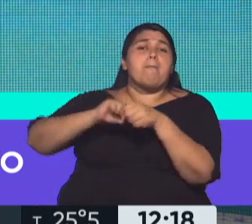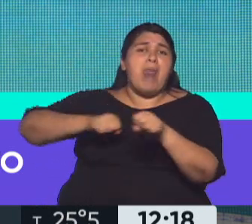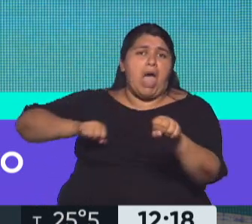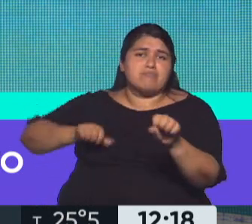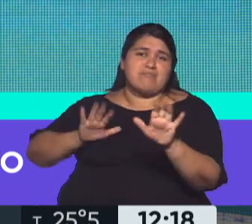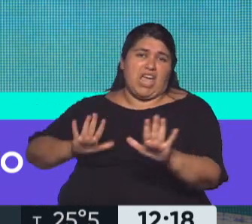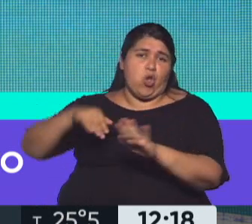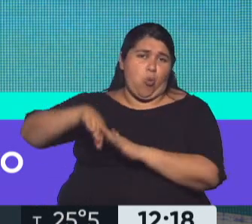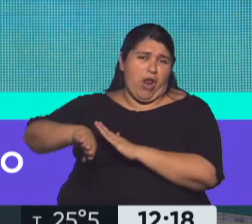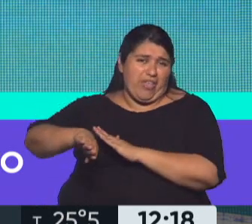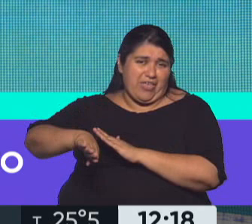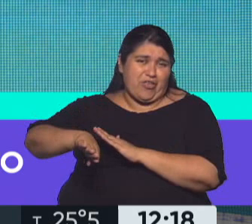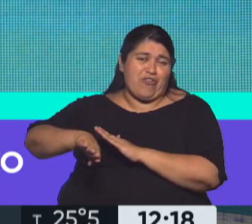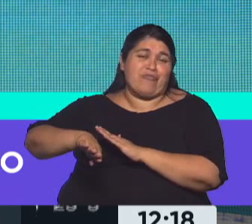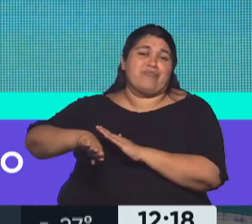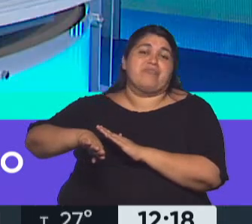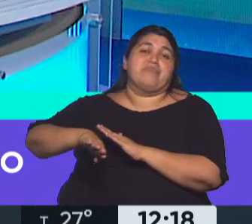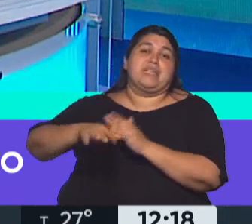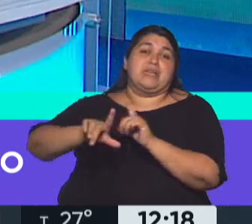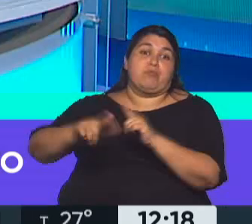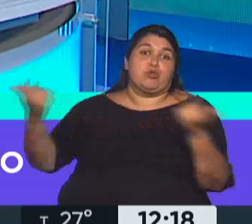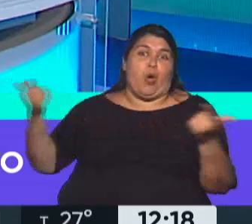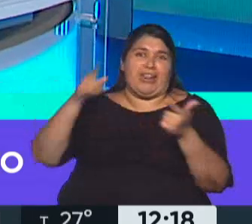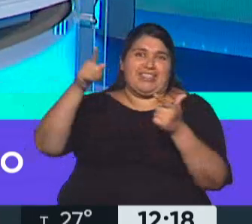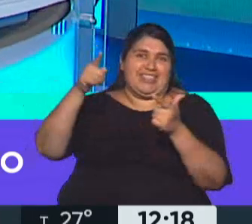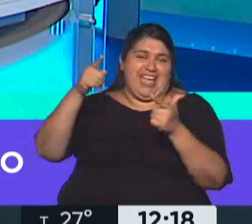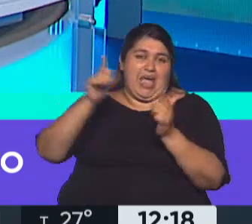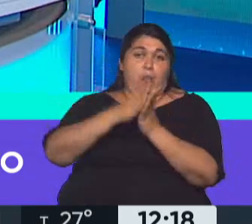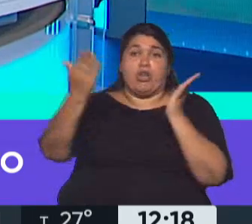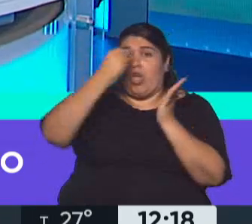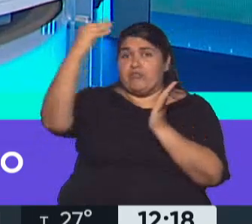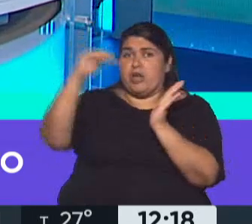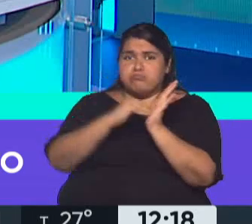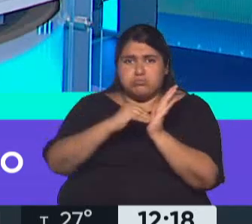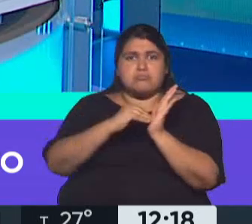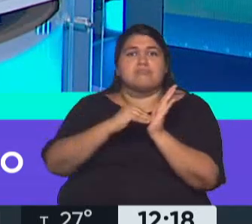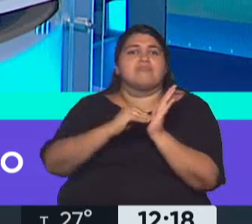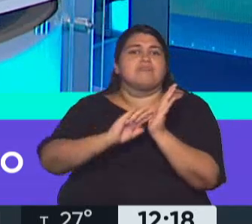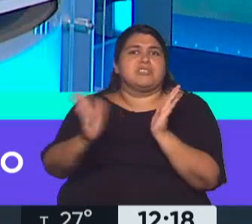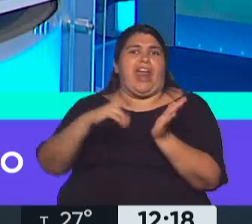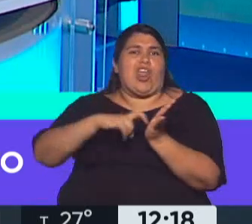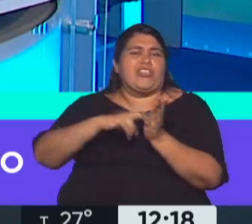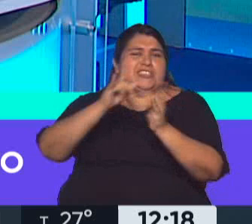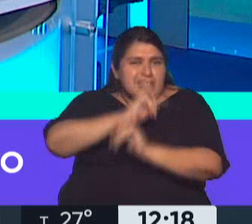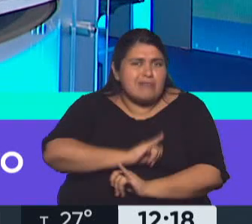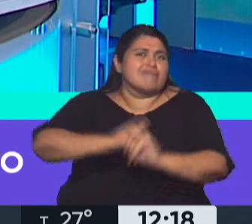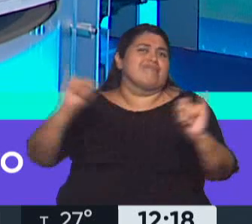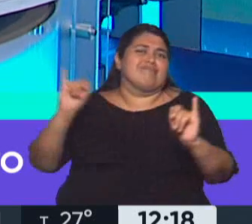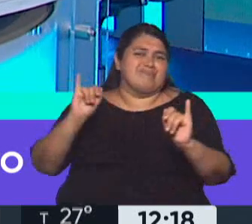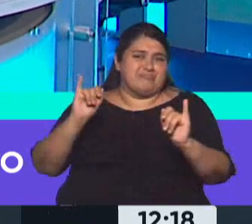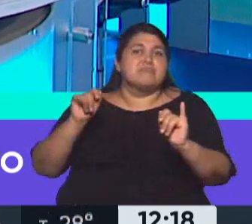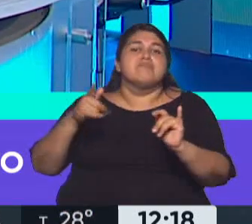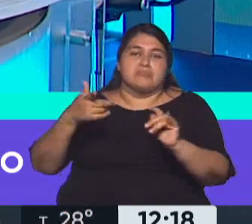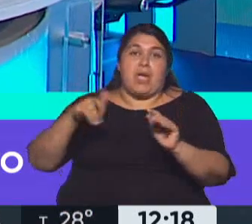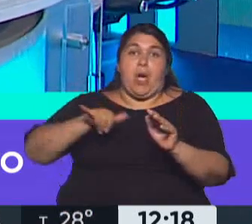archivado, pero por suerte se publicó en el boletín. ¿Levantó? Sí, el boletín oficial se publicó la noticia de que se